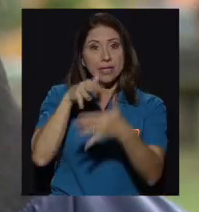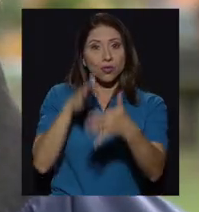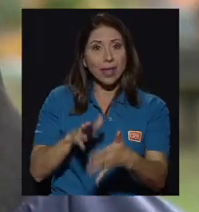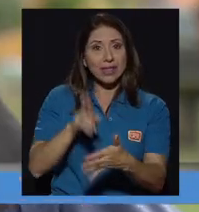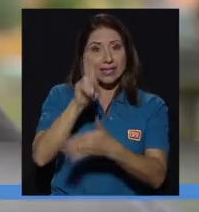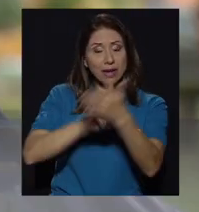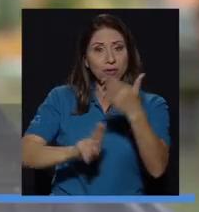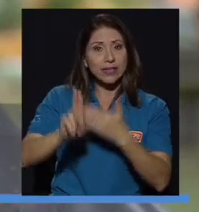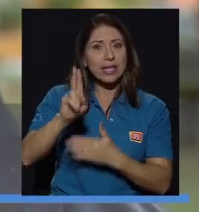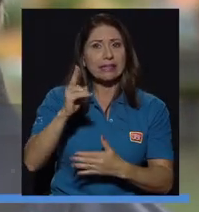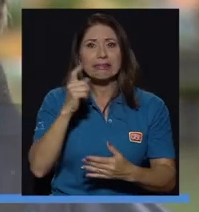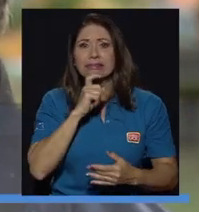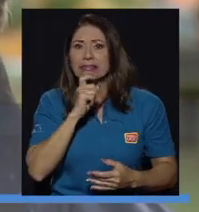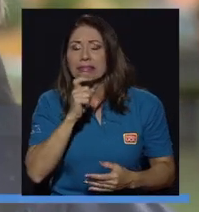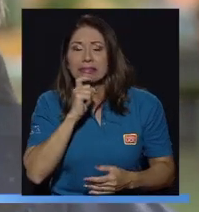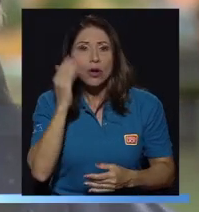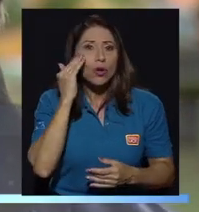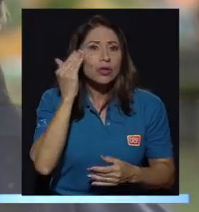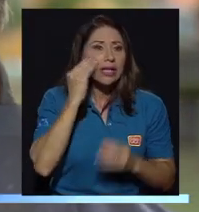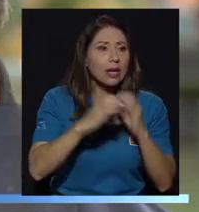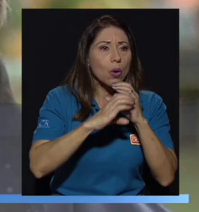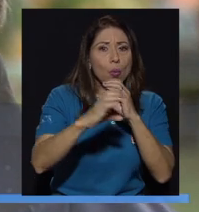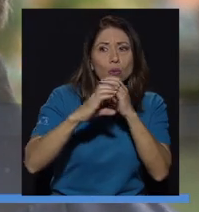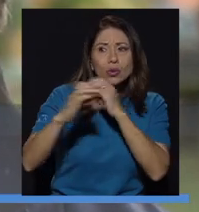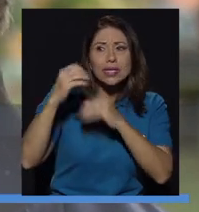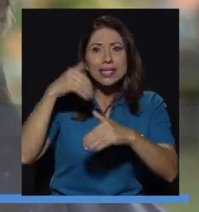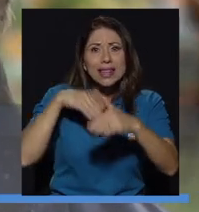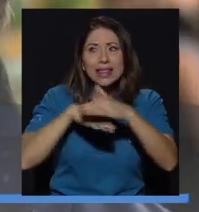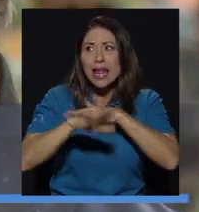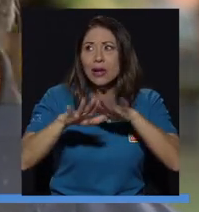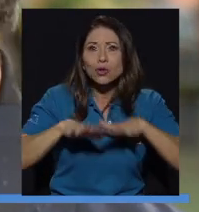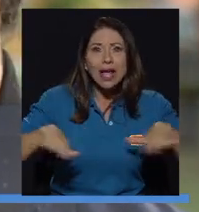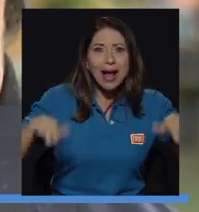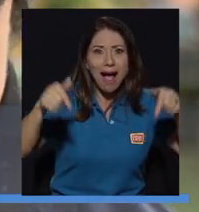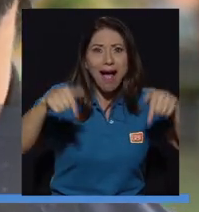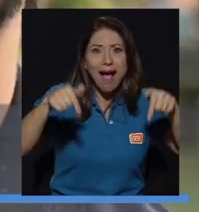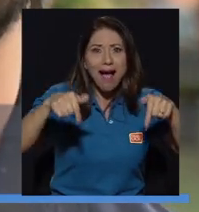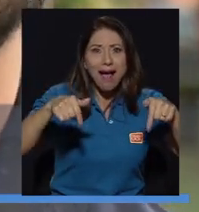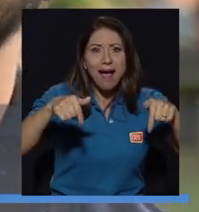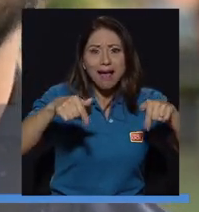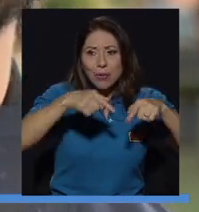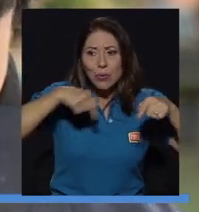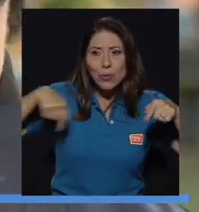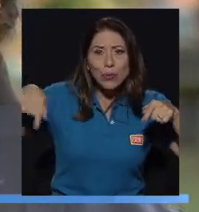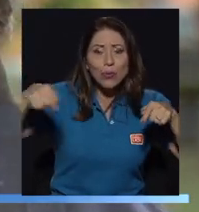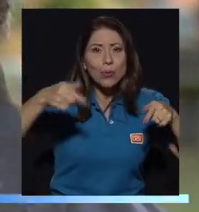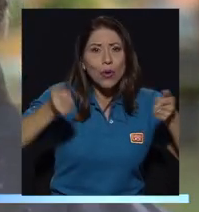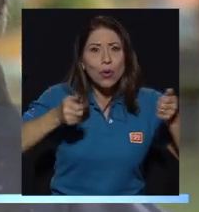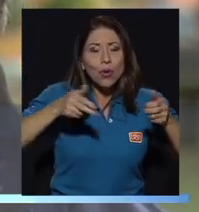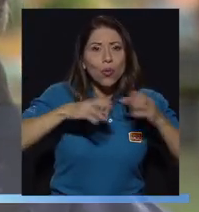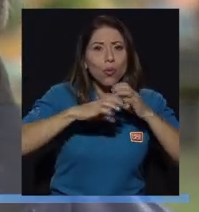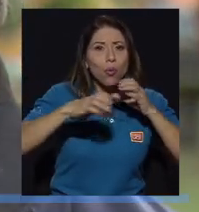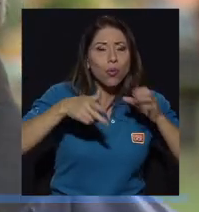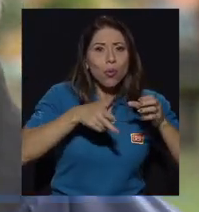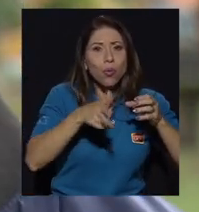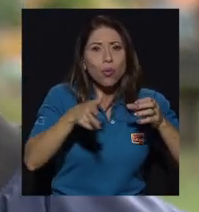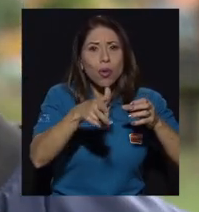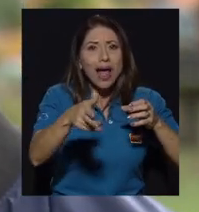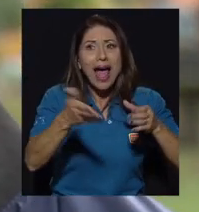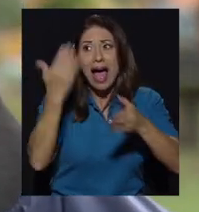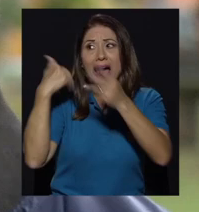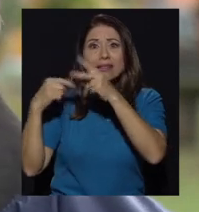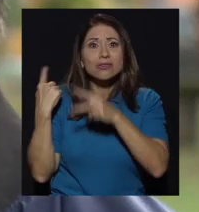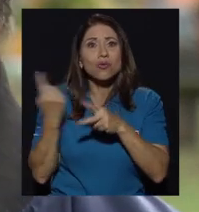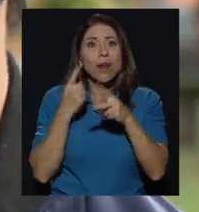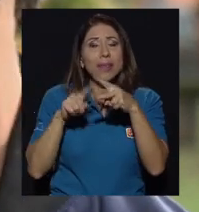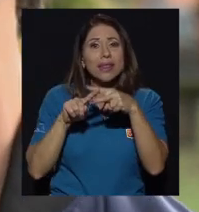nos dificultaba un poco conocer el horario de los buses internos de acá, porque inicialmente solo había una foto y a veces